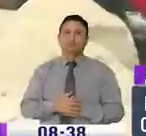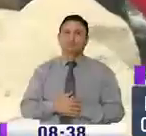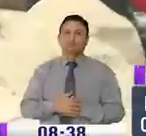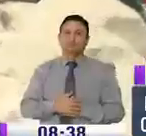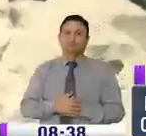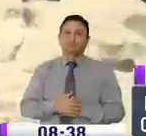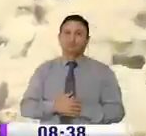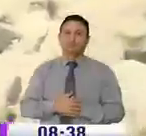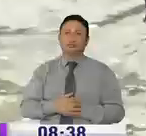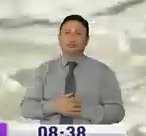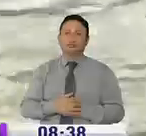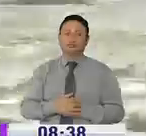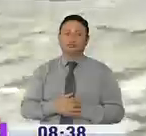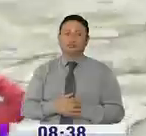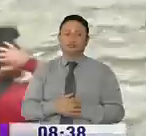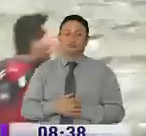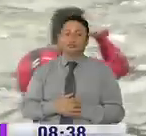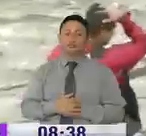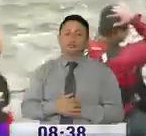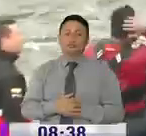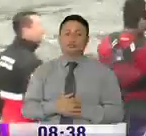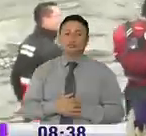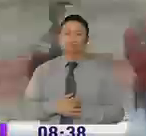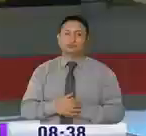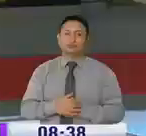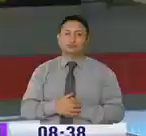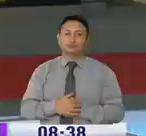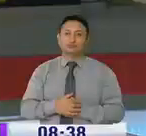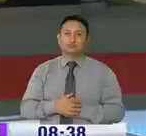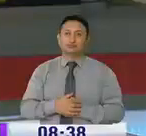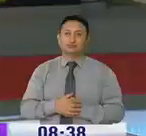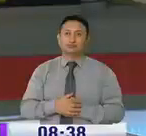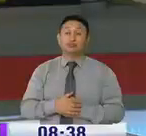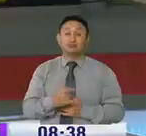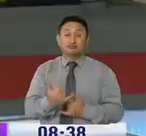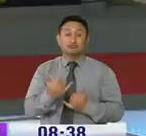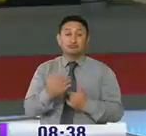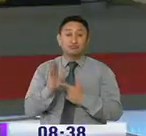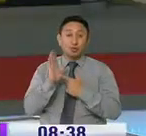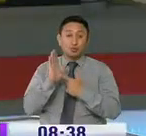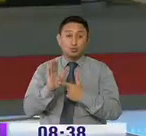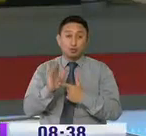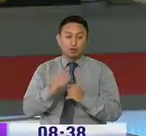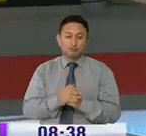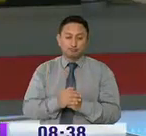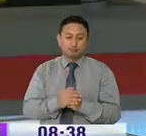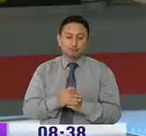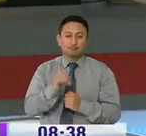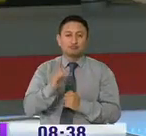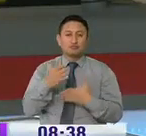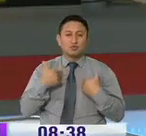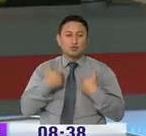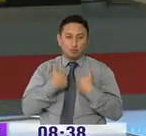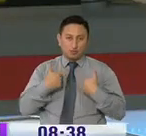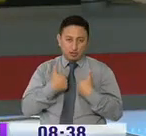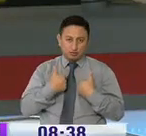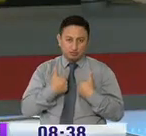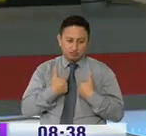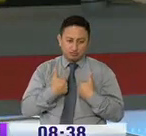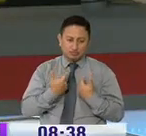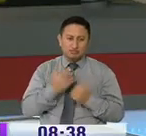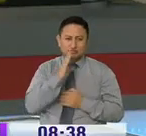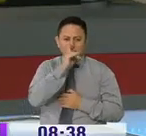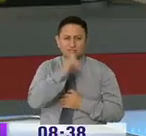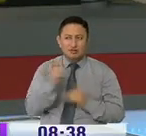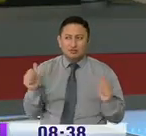En Chimborazo informó Darwin Altamirano. La historia que les vamos a contar es de un peludito. Los peluditos son parte